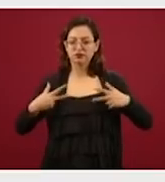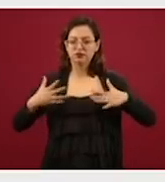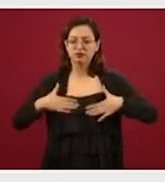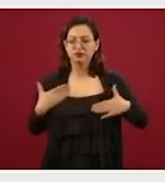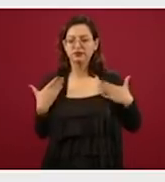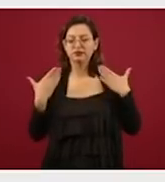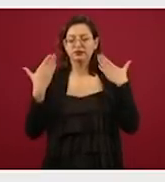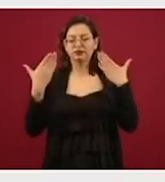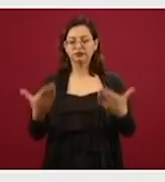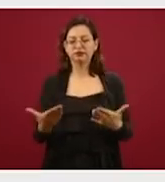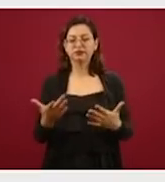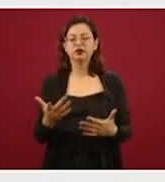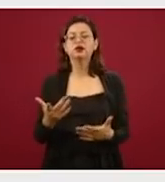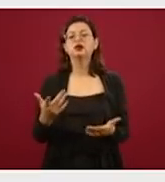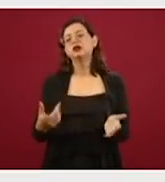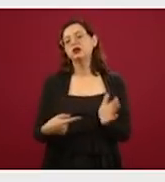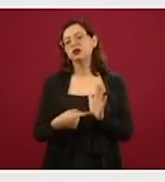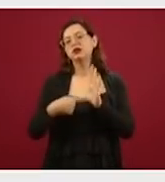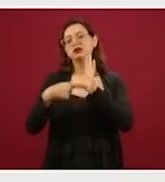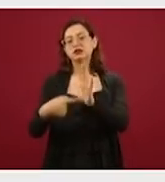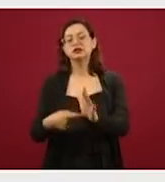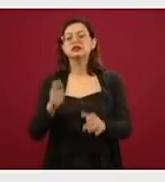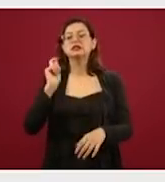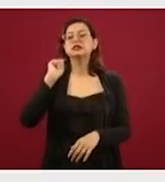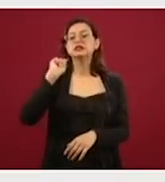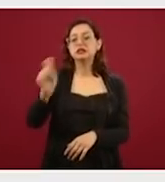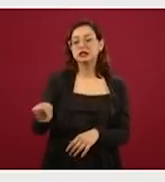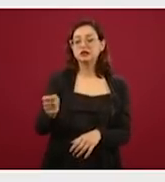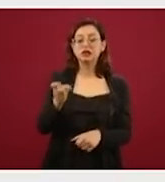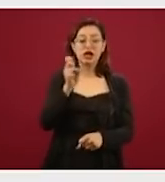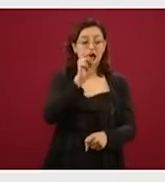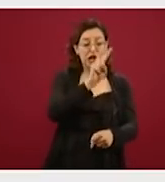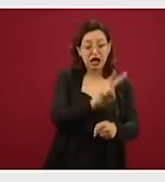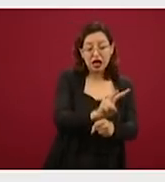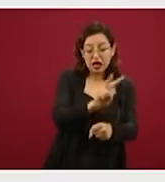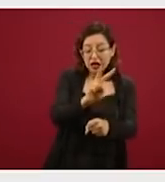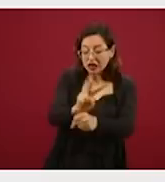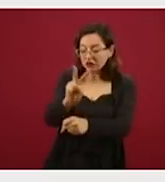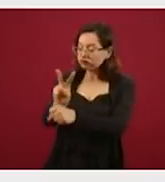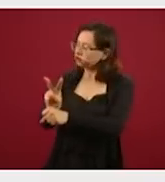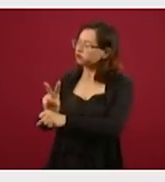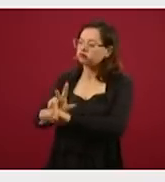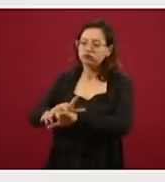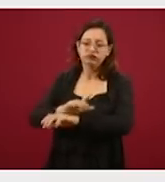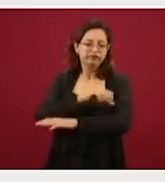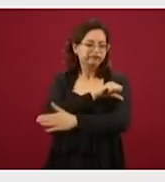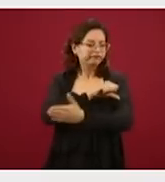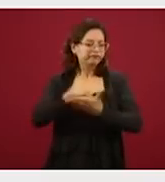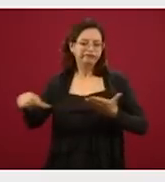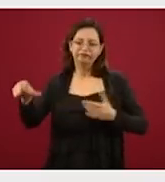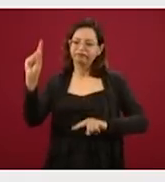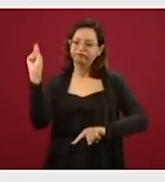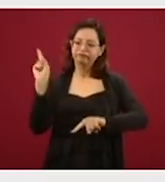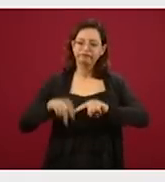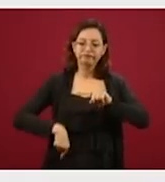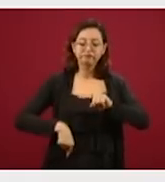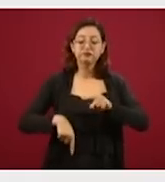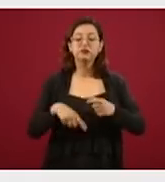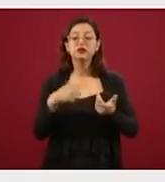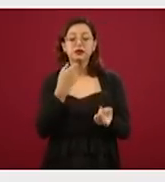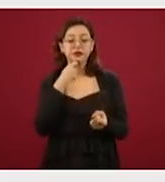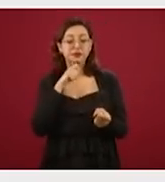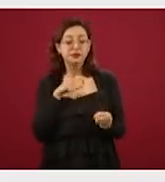básicamente una suspensión general de inspecciones, salvo las excepciones que están previstas en la ley, o las que son realizadas con este